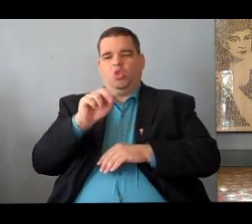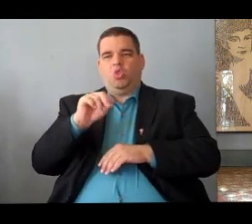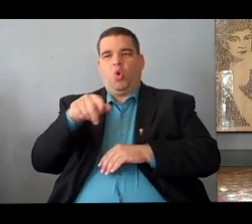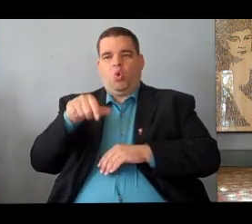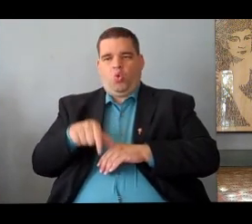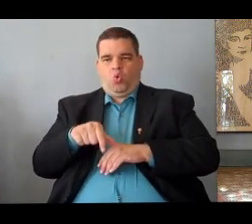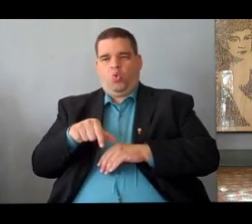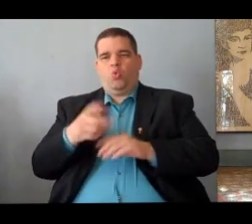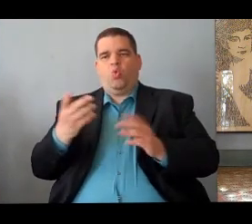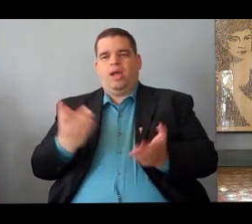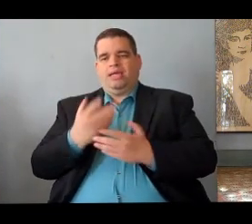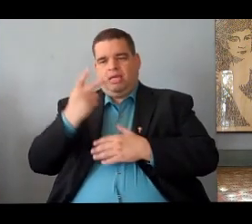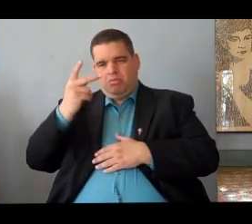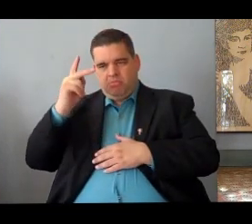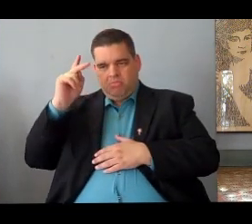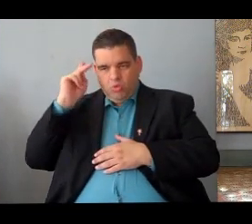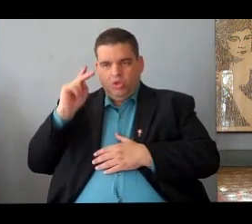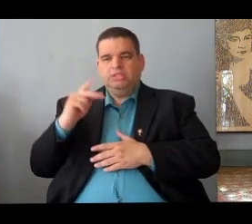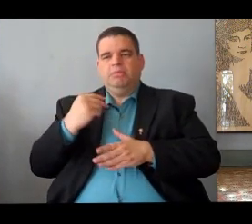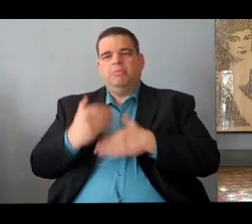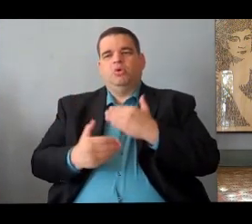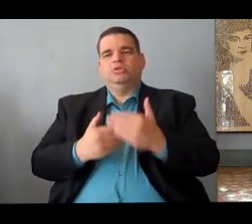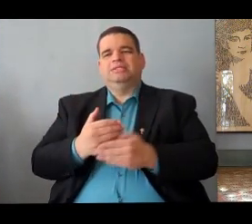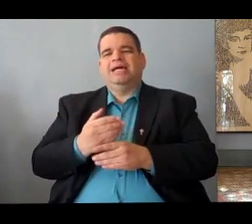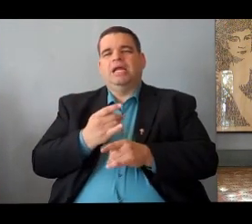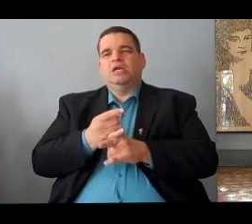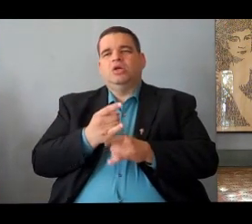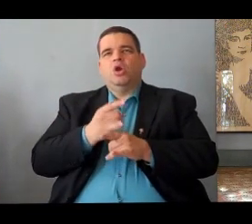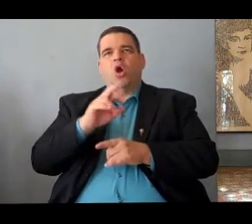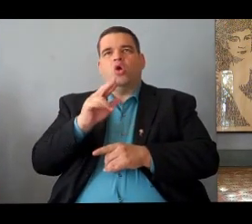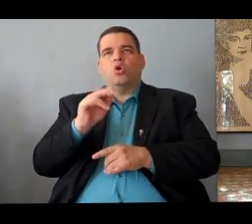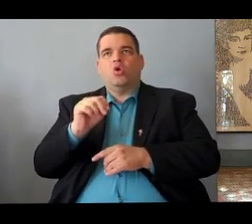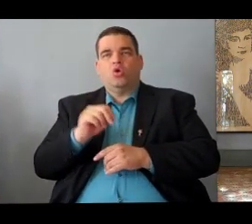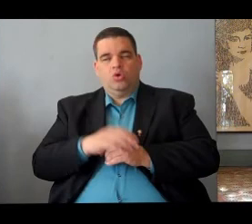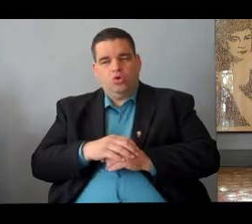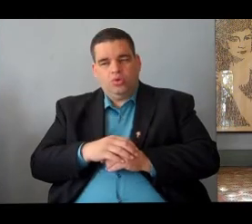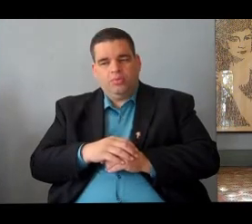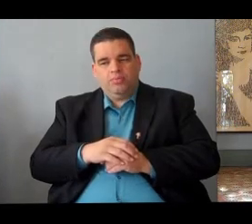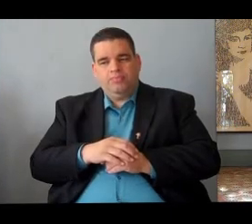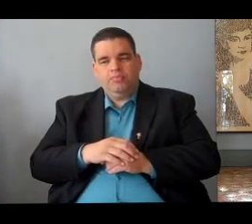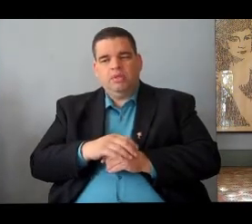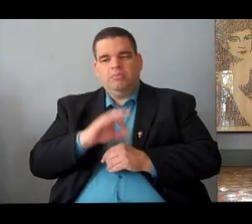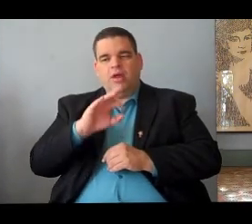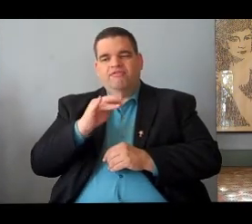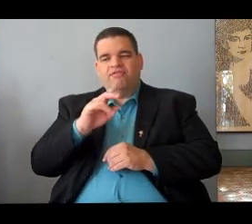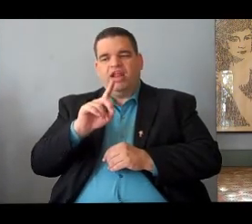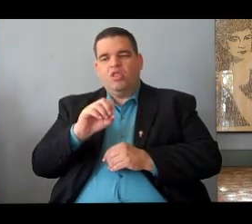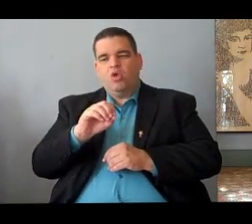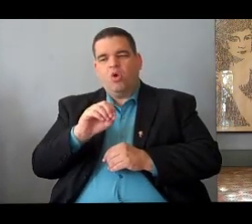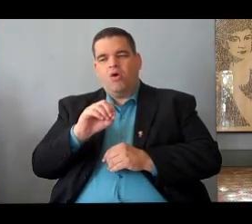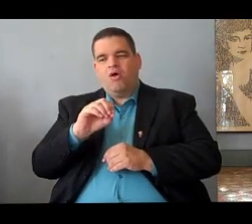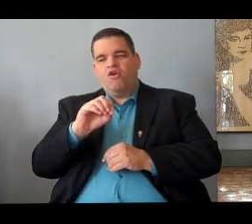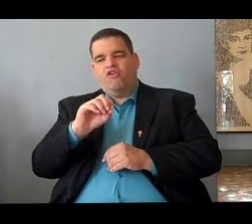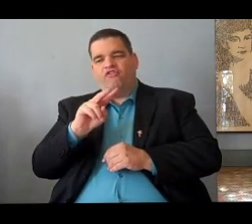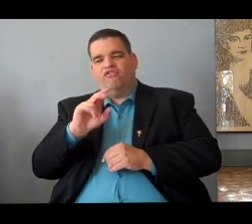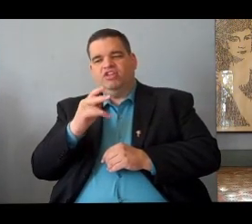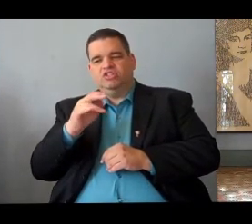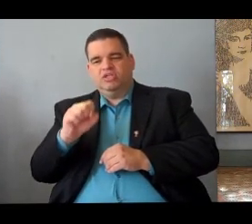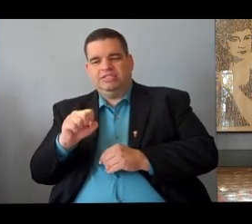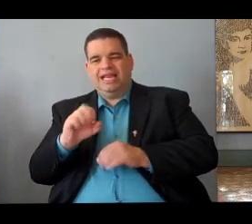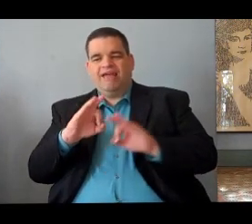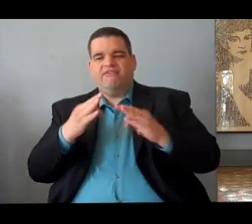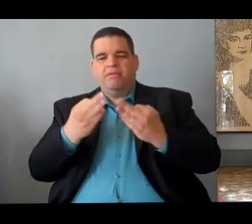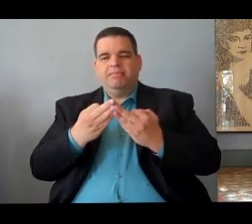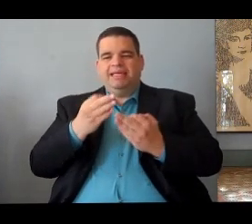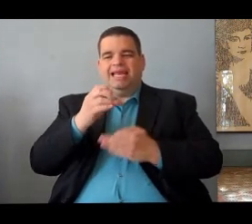Ponce. Esta residencia es construida para el 1911 por Alfredo Beechers. La familia Serrayes vive